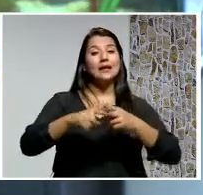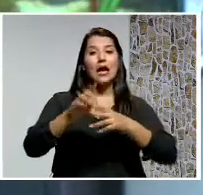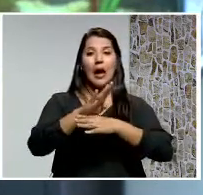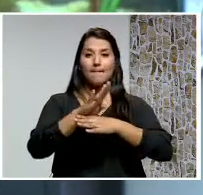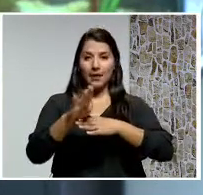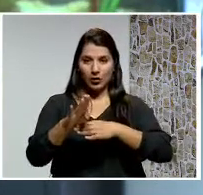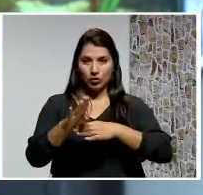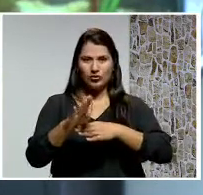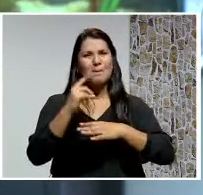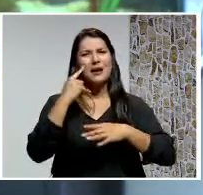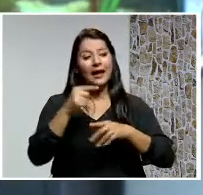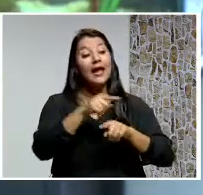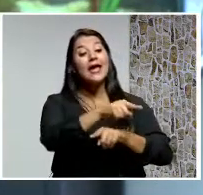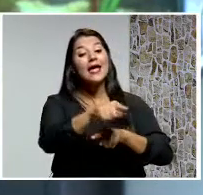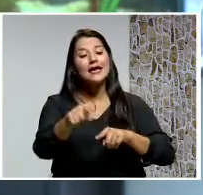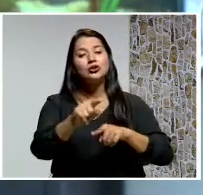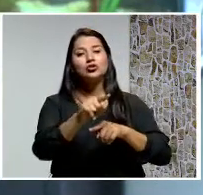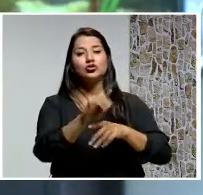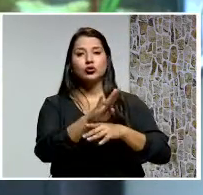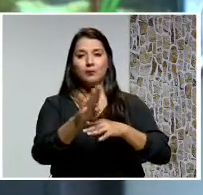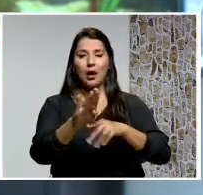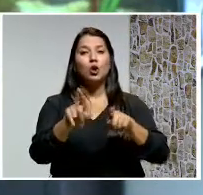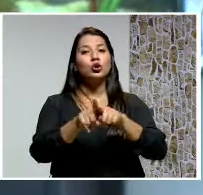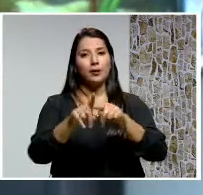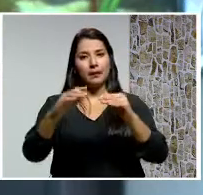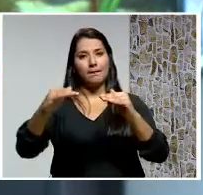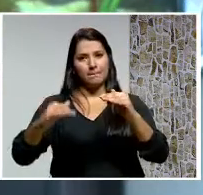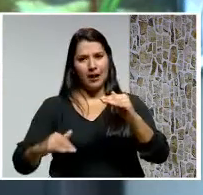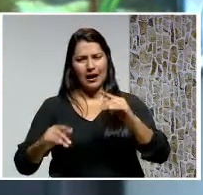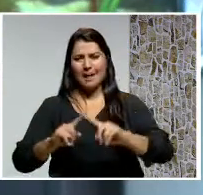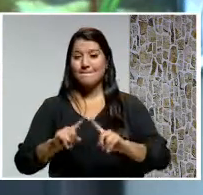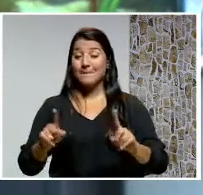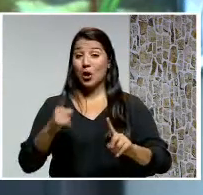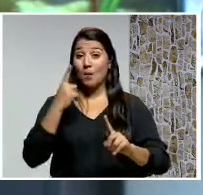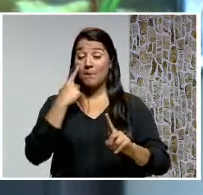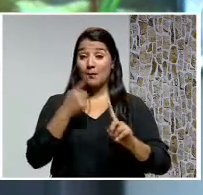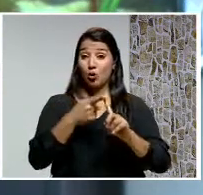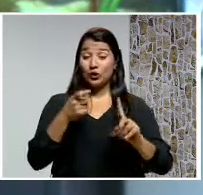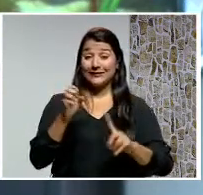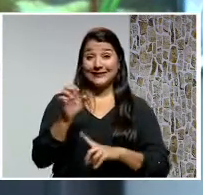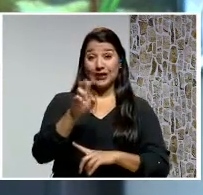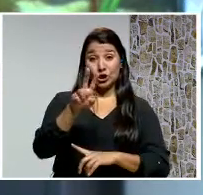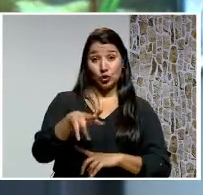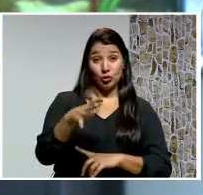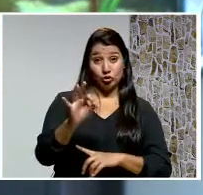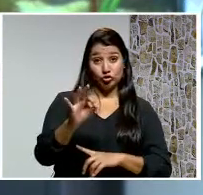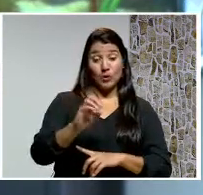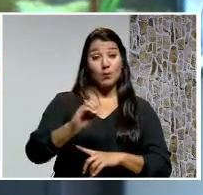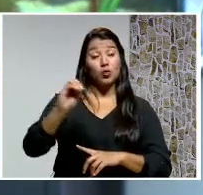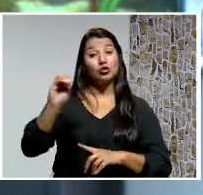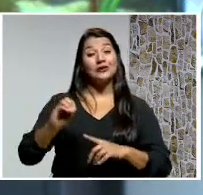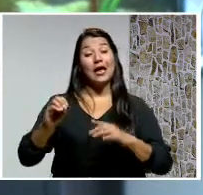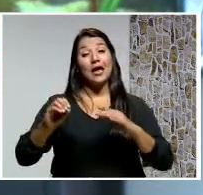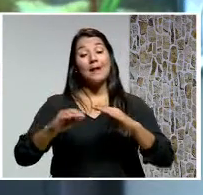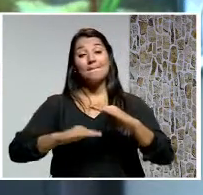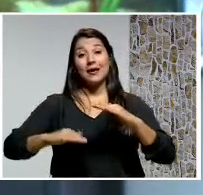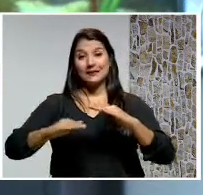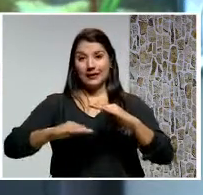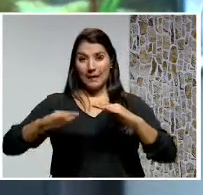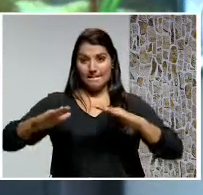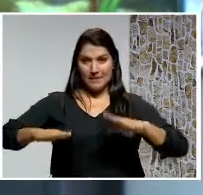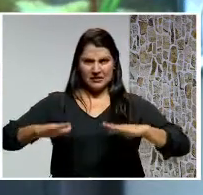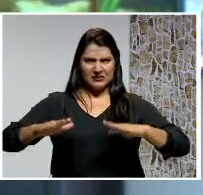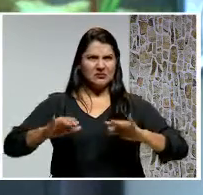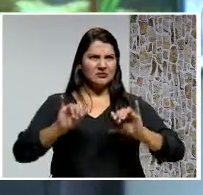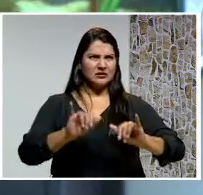lleva 3 puntos porcentuales y observamos que de enero de 2019 la tasa básica pasiva estaba en 6% y